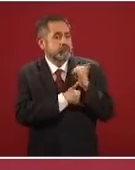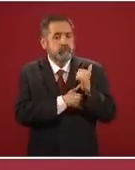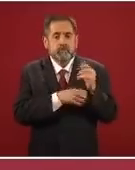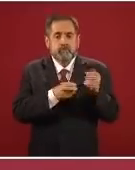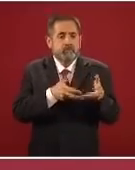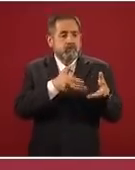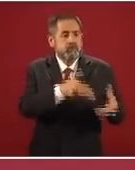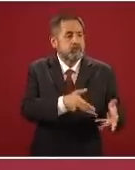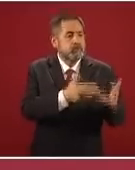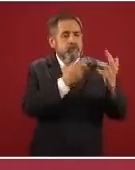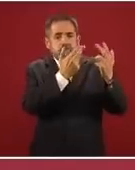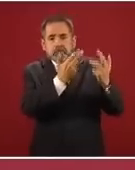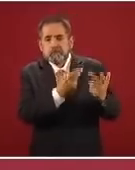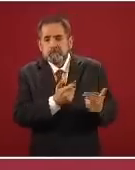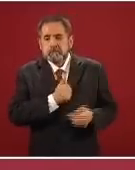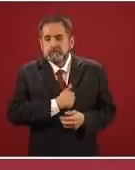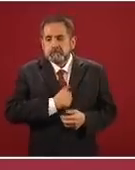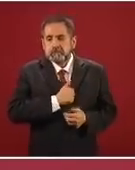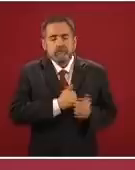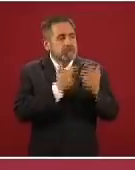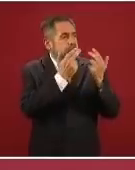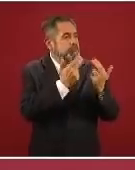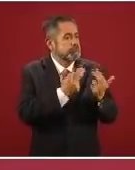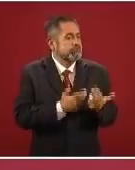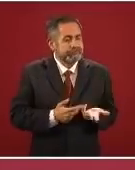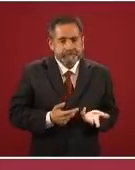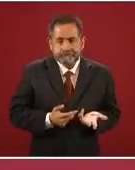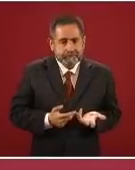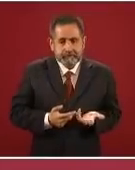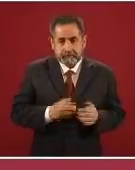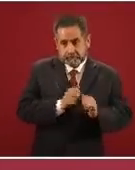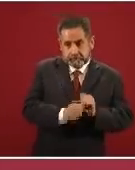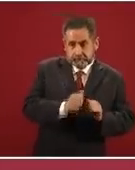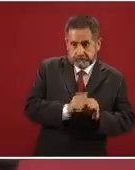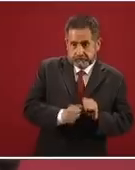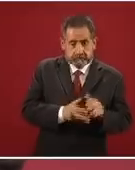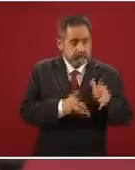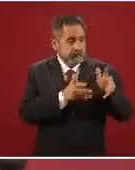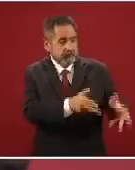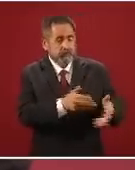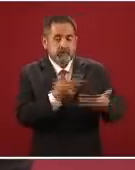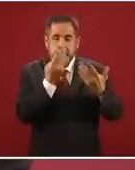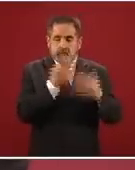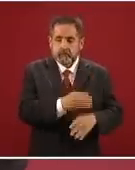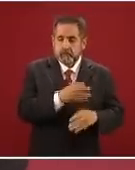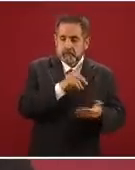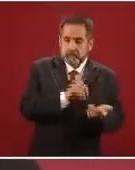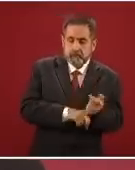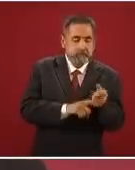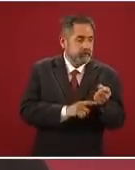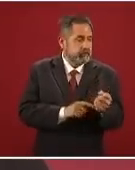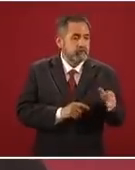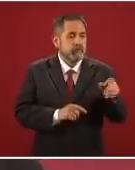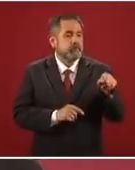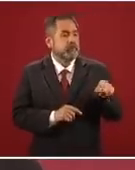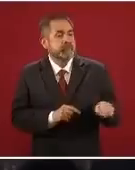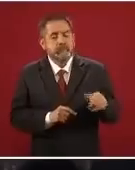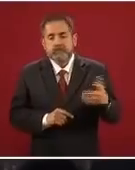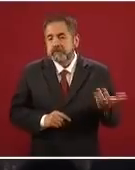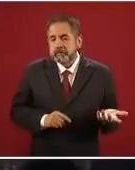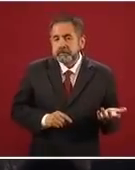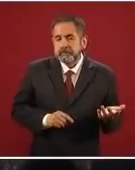ahí desgastándose, estaban de forma improductiva. En el caso de numerarios, pues en cuentas, en bancos, igual sin